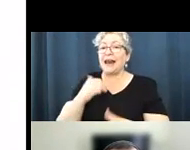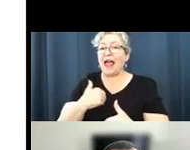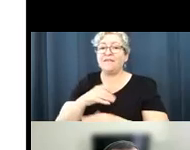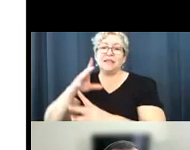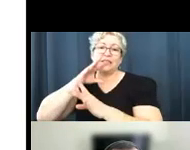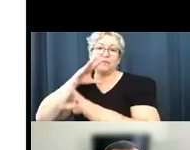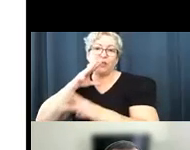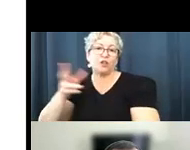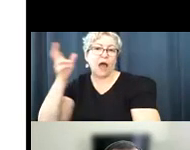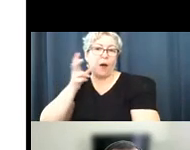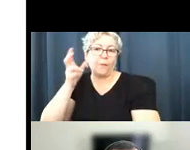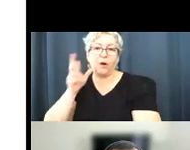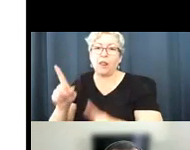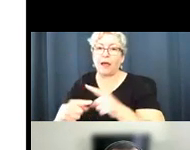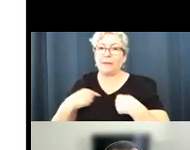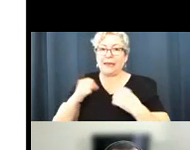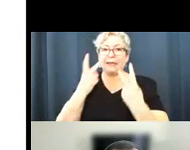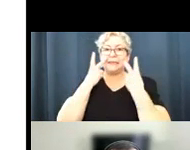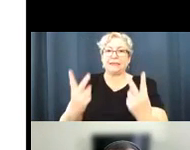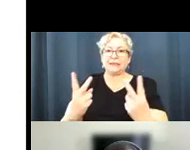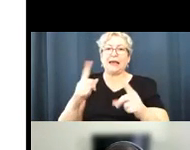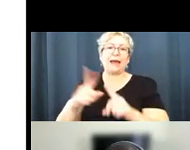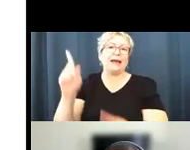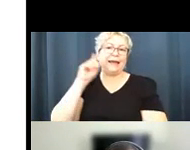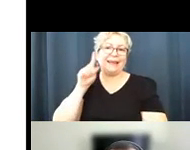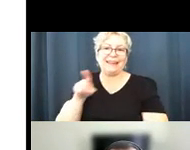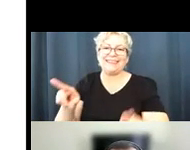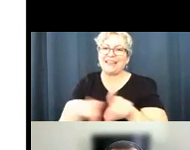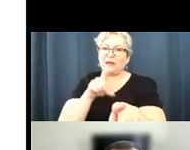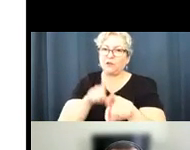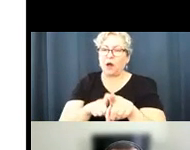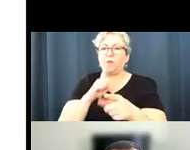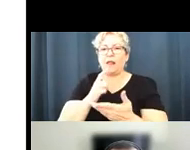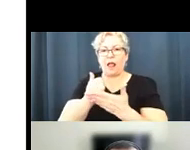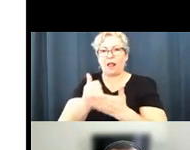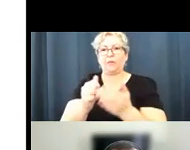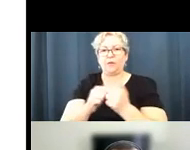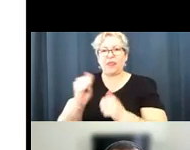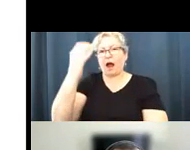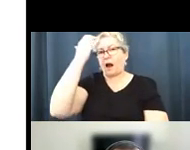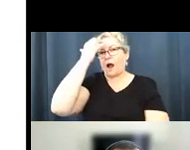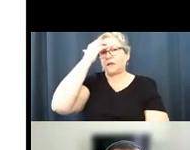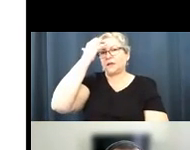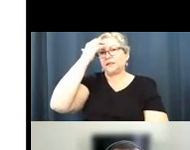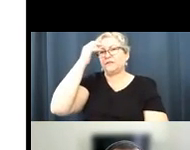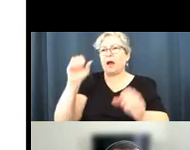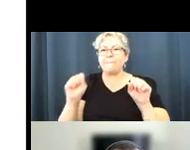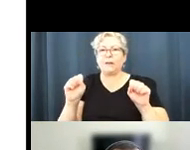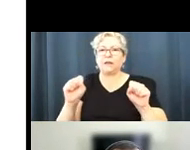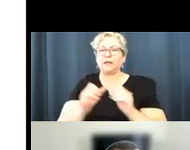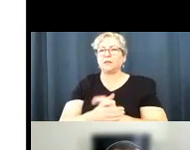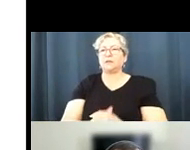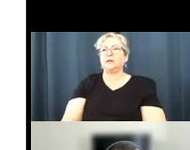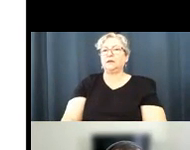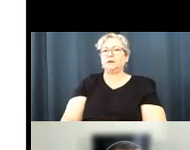se pueden beneficiar de un de algo que salga, que se pueda escuchar y lo puede ver y escuchar a la misma vez, y lo puede ayudar entonces en